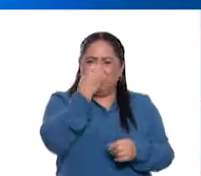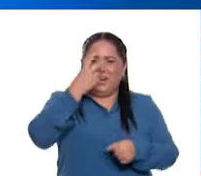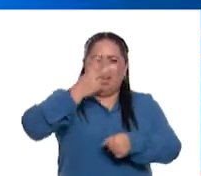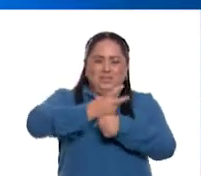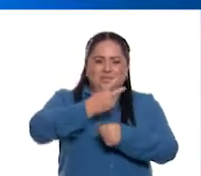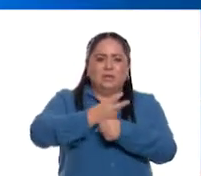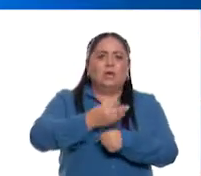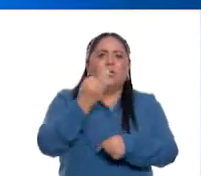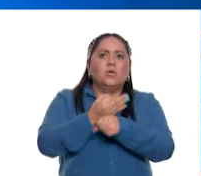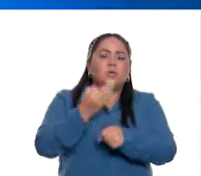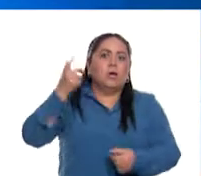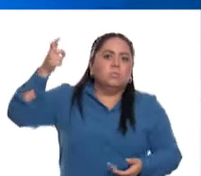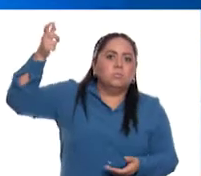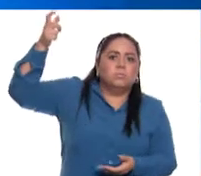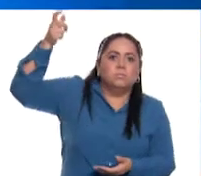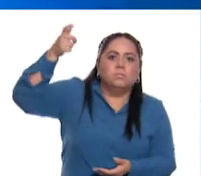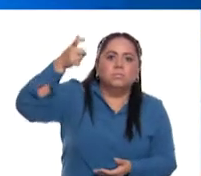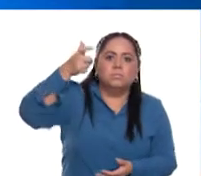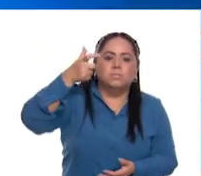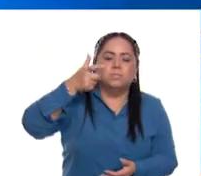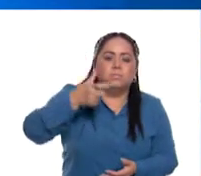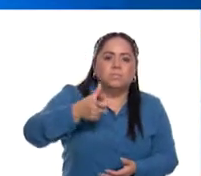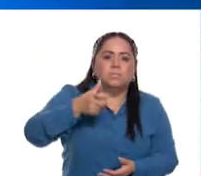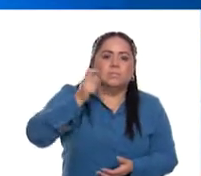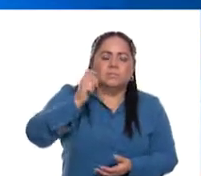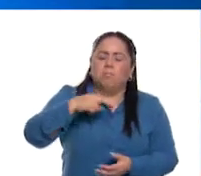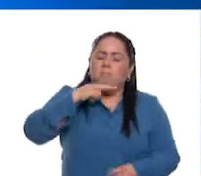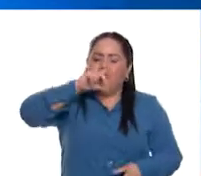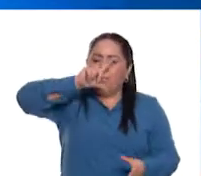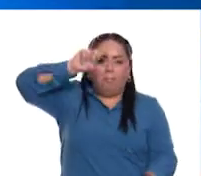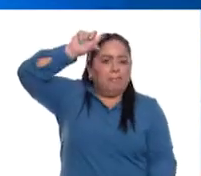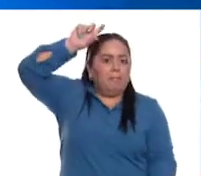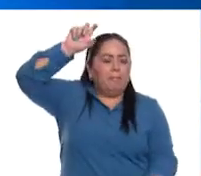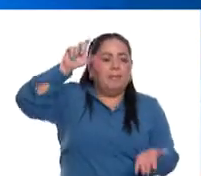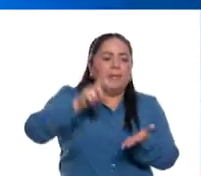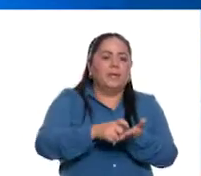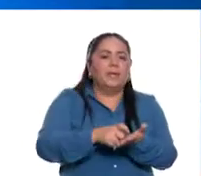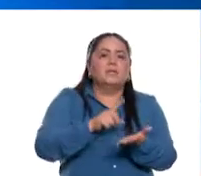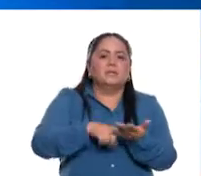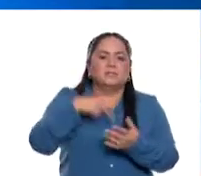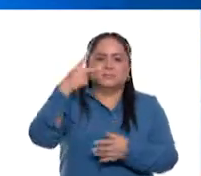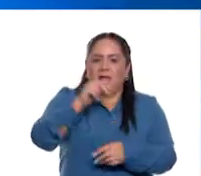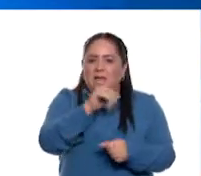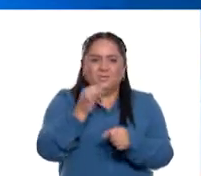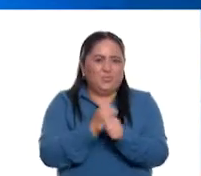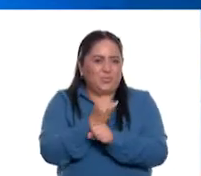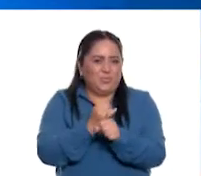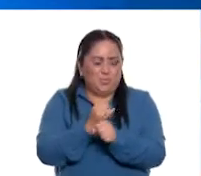2, acaba de aterrizar, mejor dicho, de estrellarse, la tripulación Exploradores.